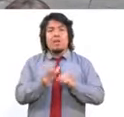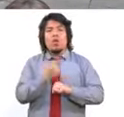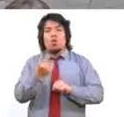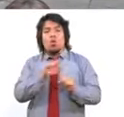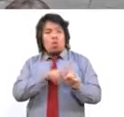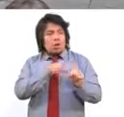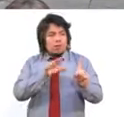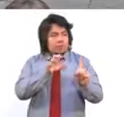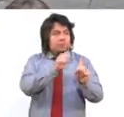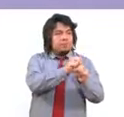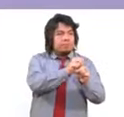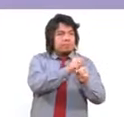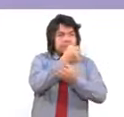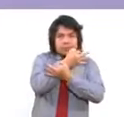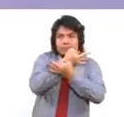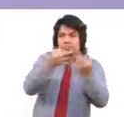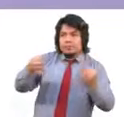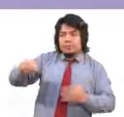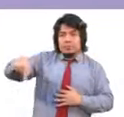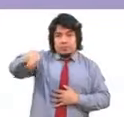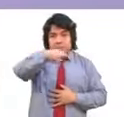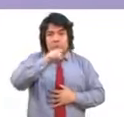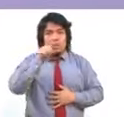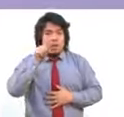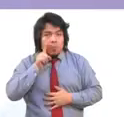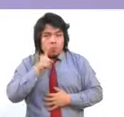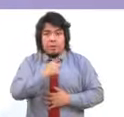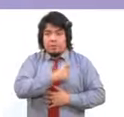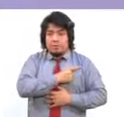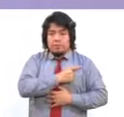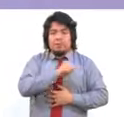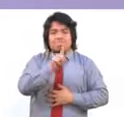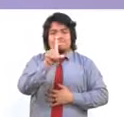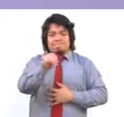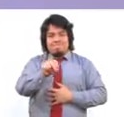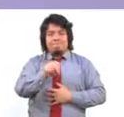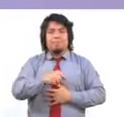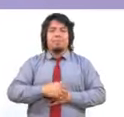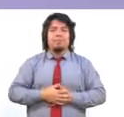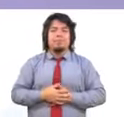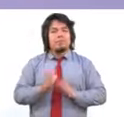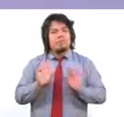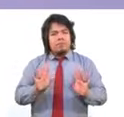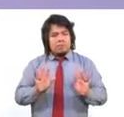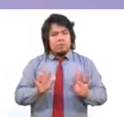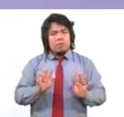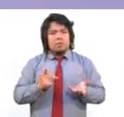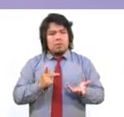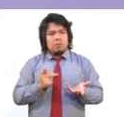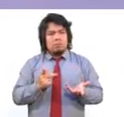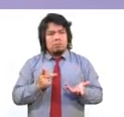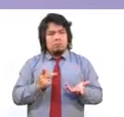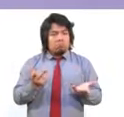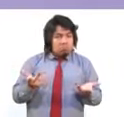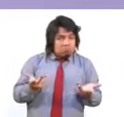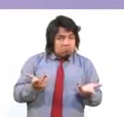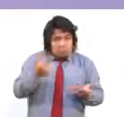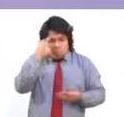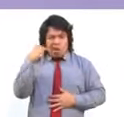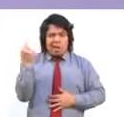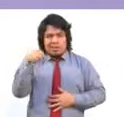decirle a las mujeres, no están solas. La pregunta es, ¿de qué ha servido esta alerta en la Ciudad